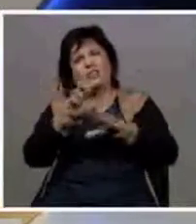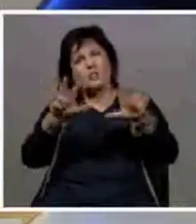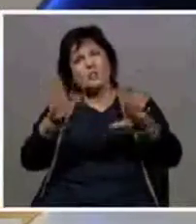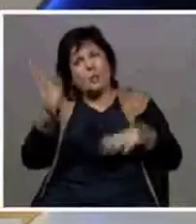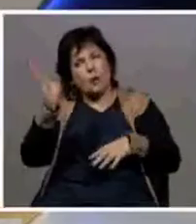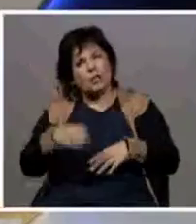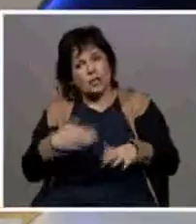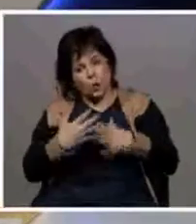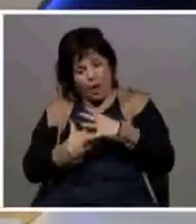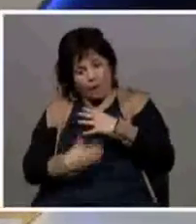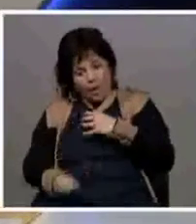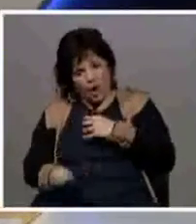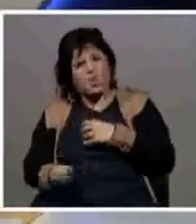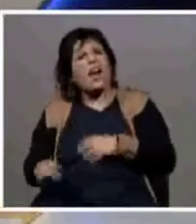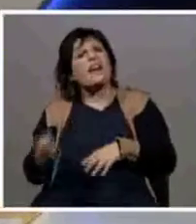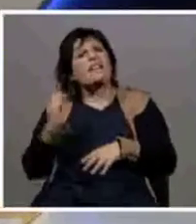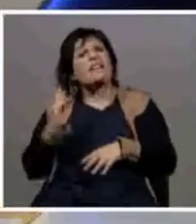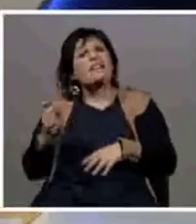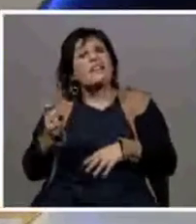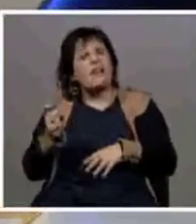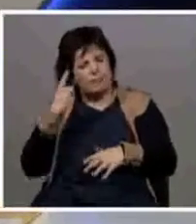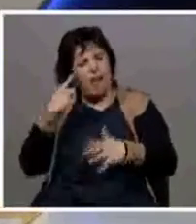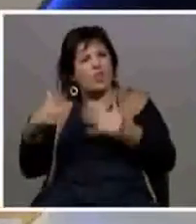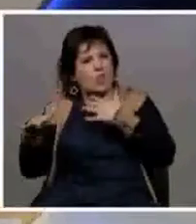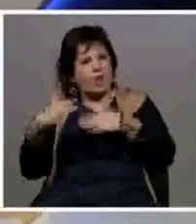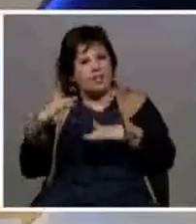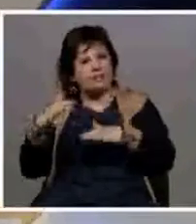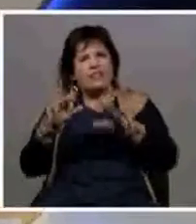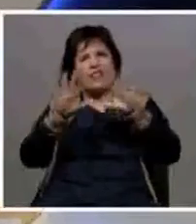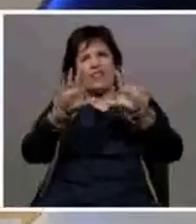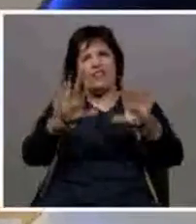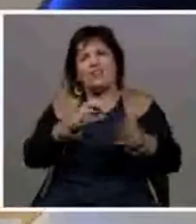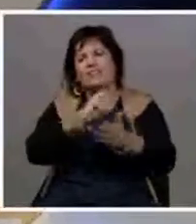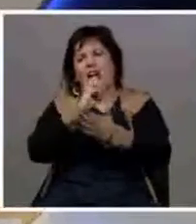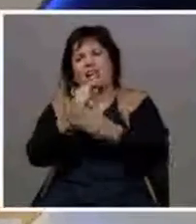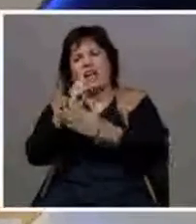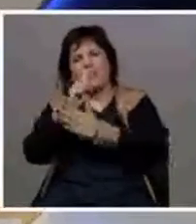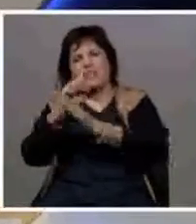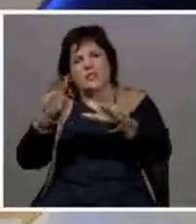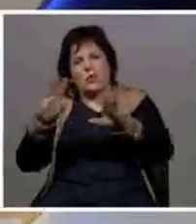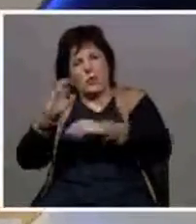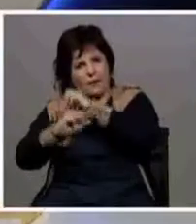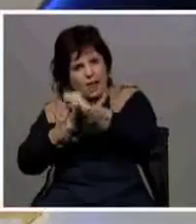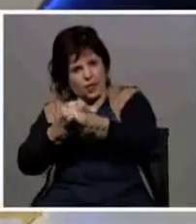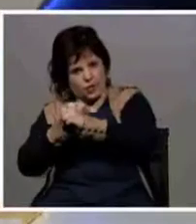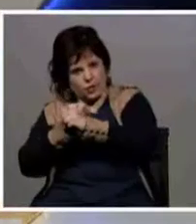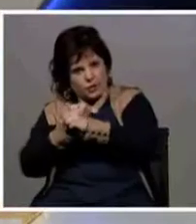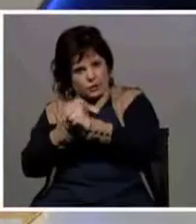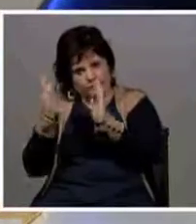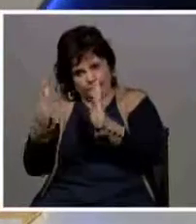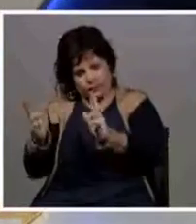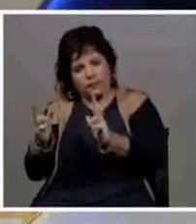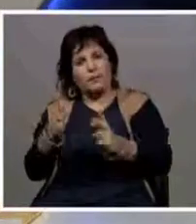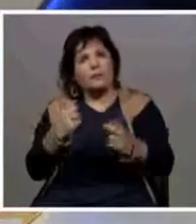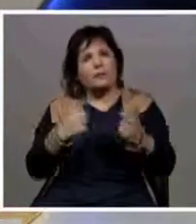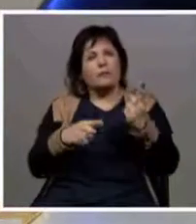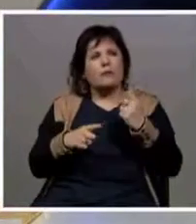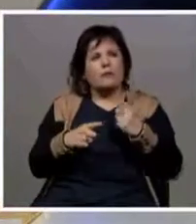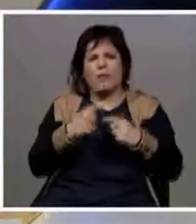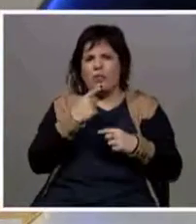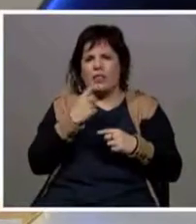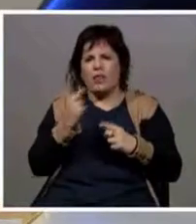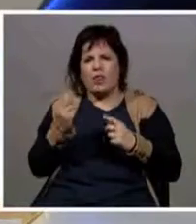en el uruguay son de adolescentes entre 10 y 19 años pero hablamos